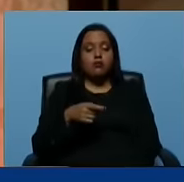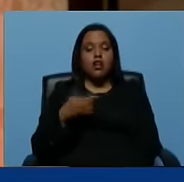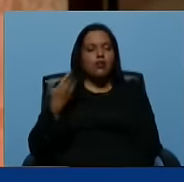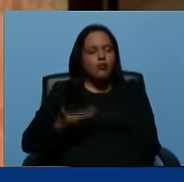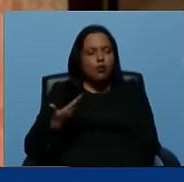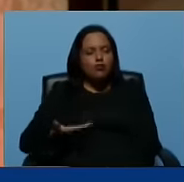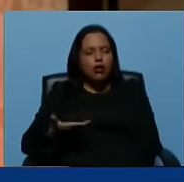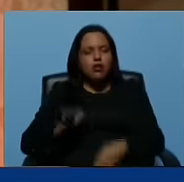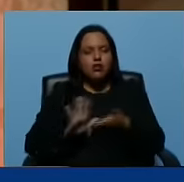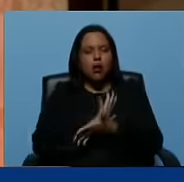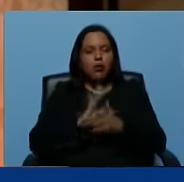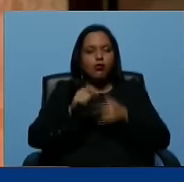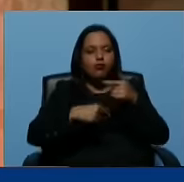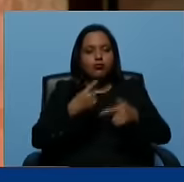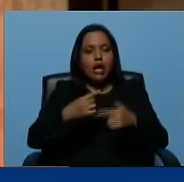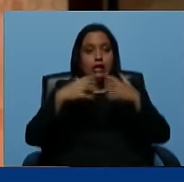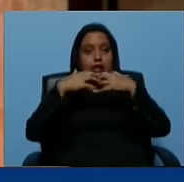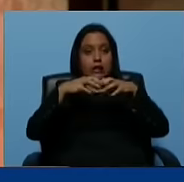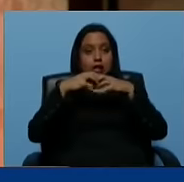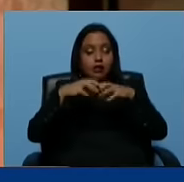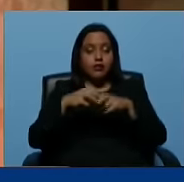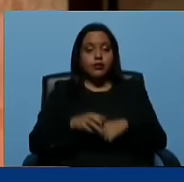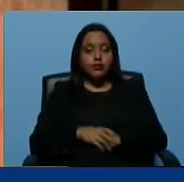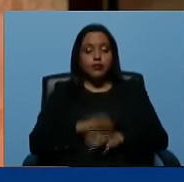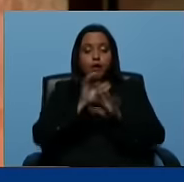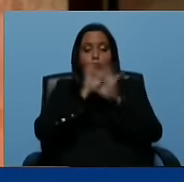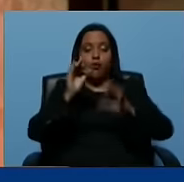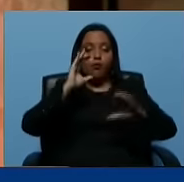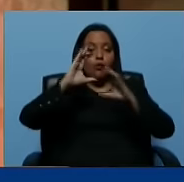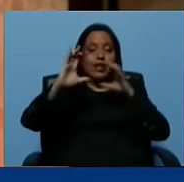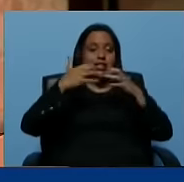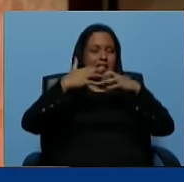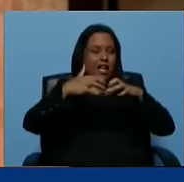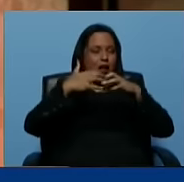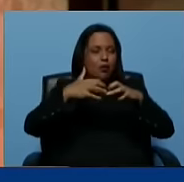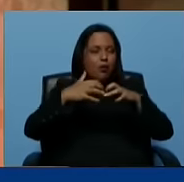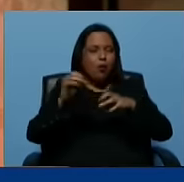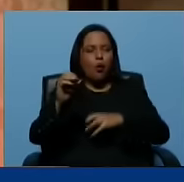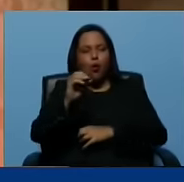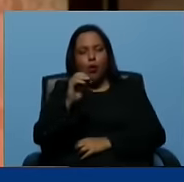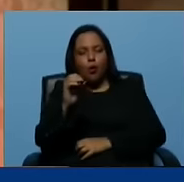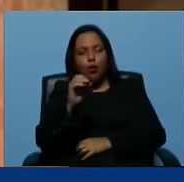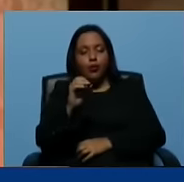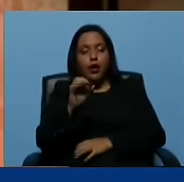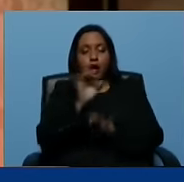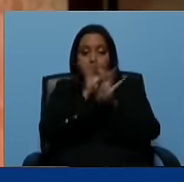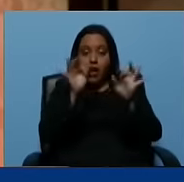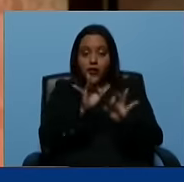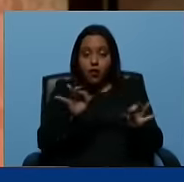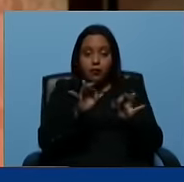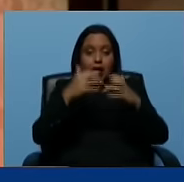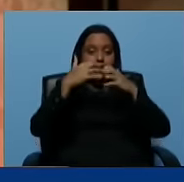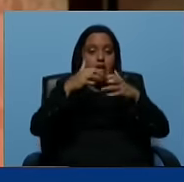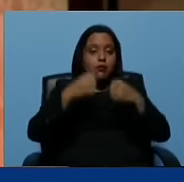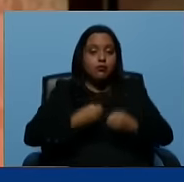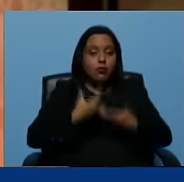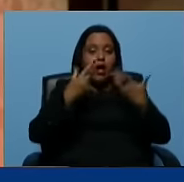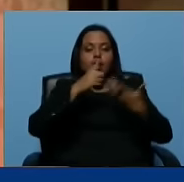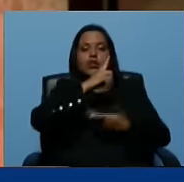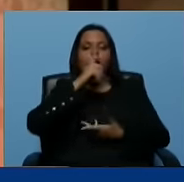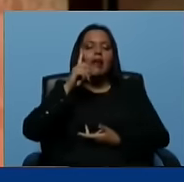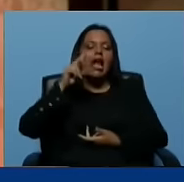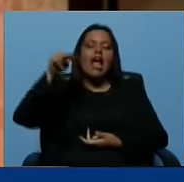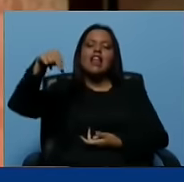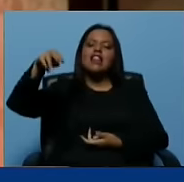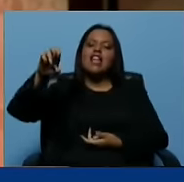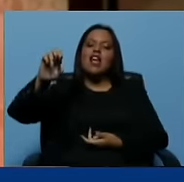El cerebro, las vías de comunicación del cerebro o las monedas con las que el cerebro se expresa se llaman neurotransmisores.